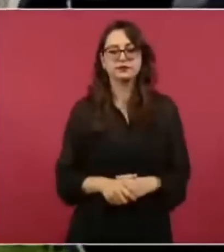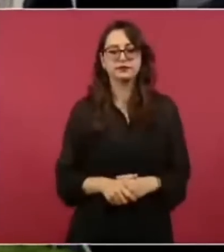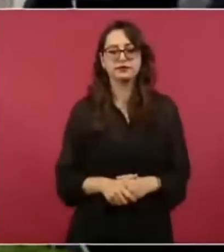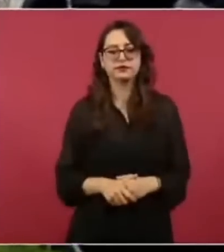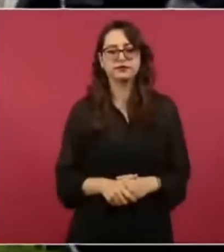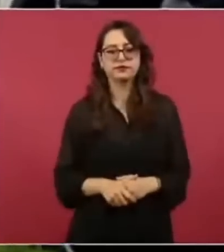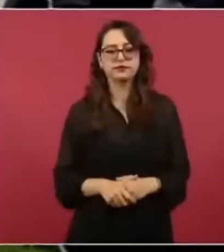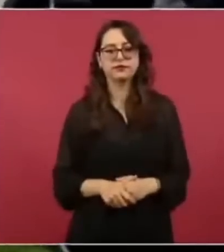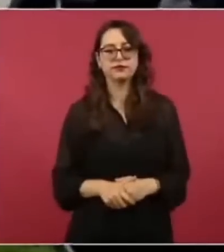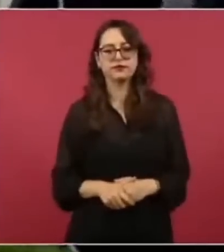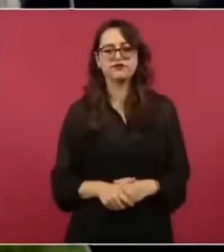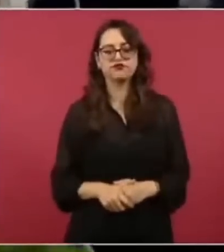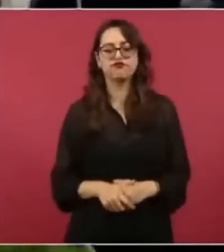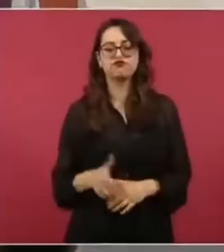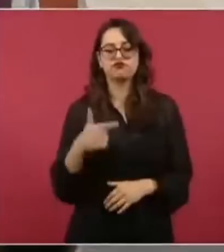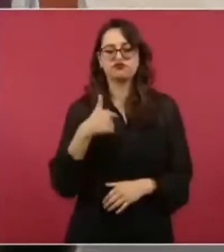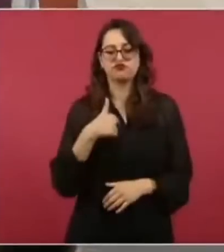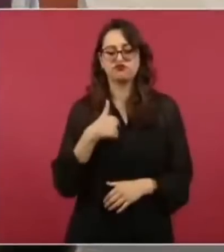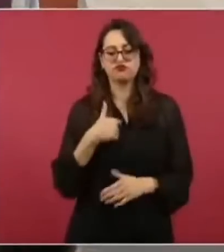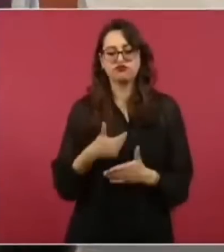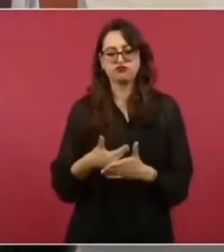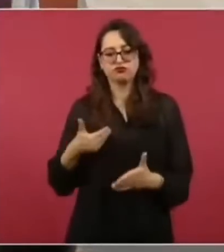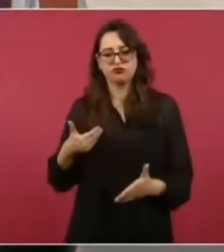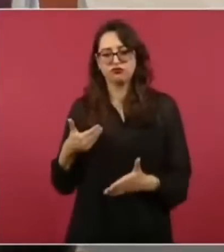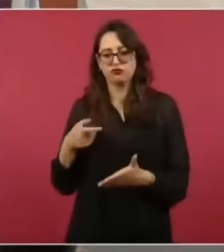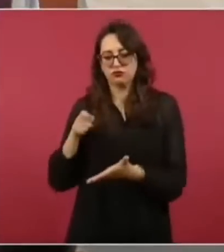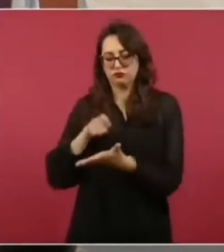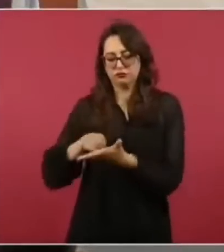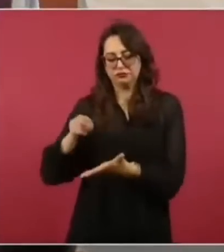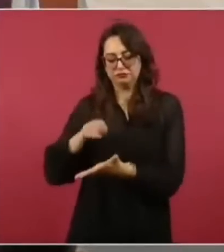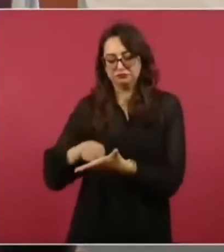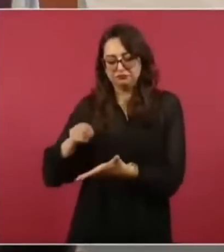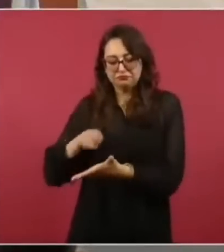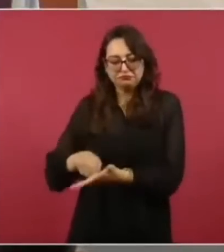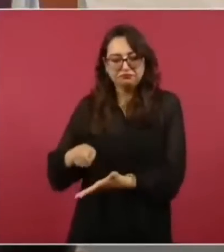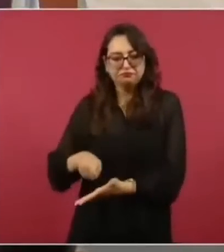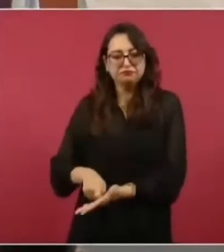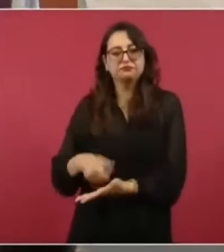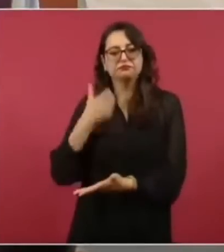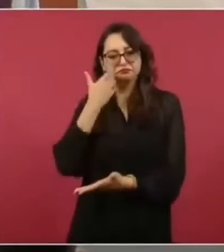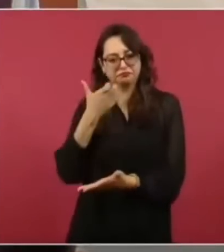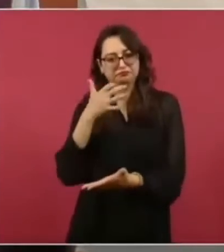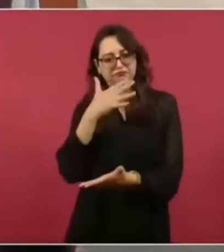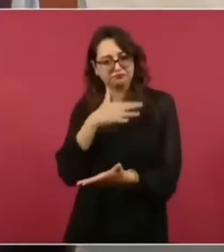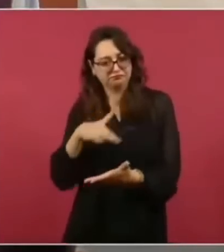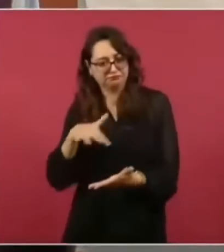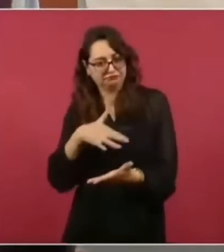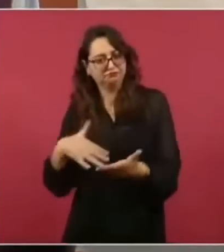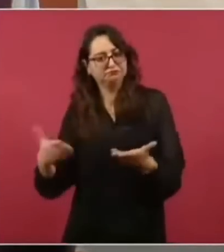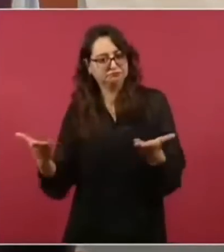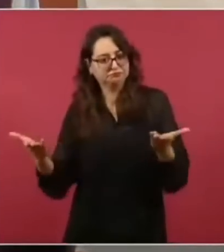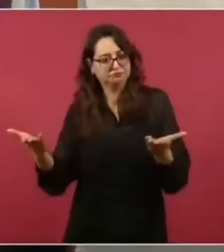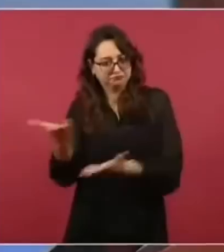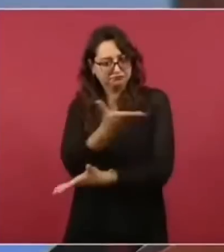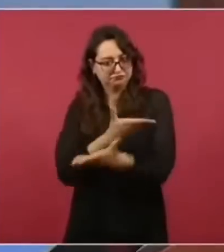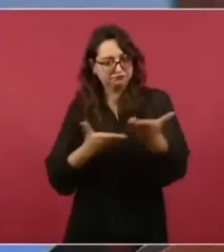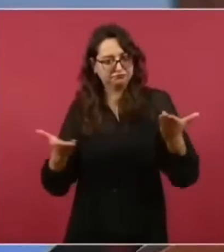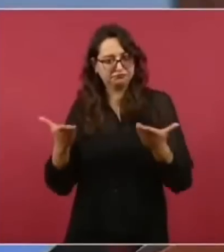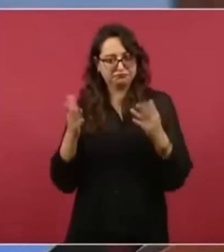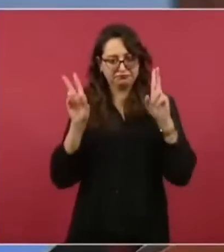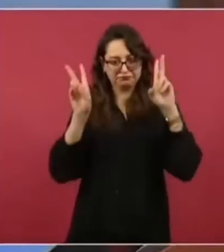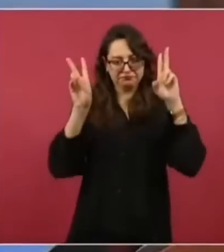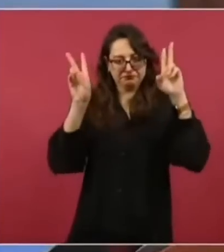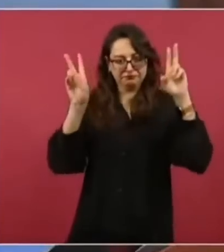para este acto. Lo quiero compartir con ustedes. Dice